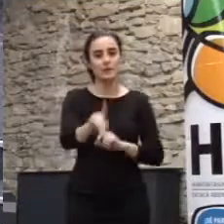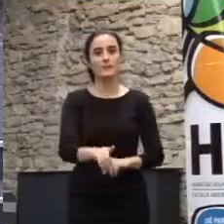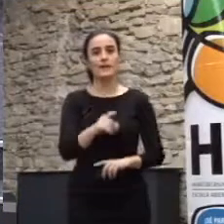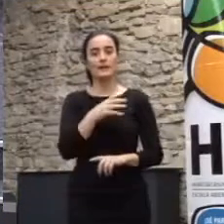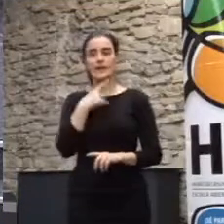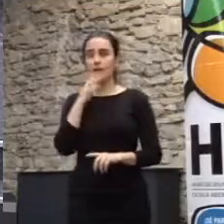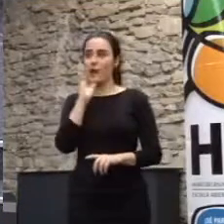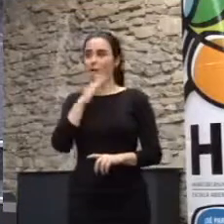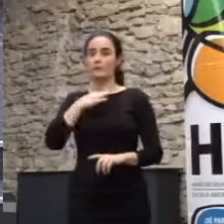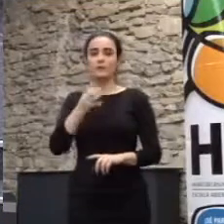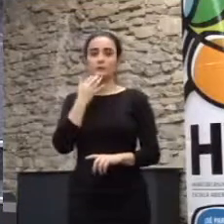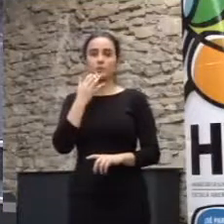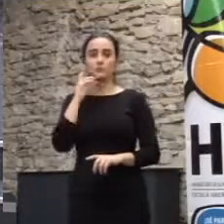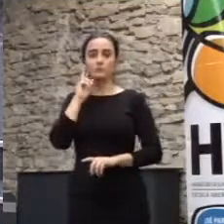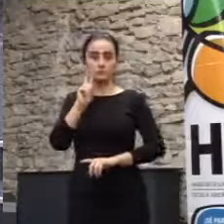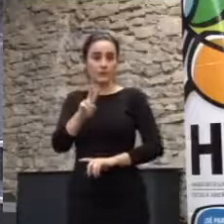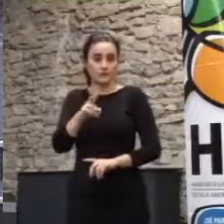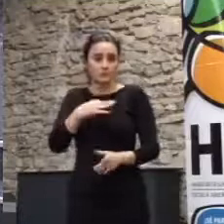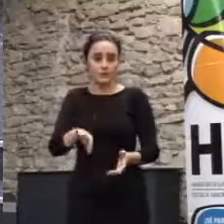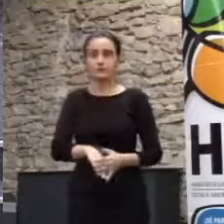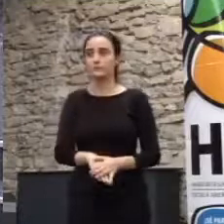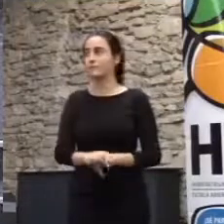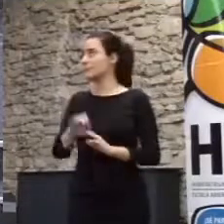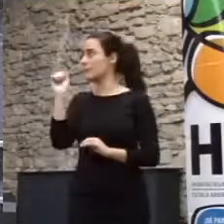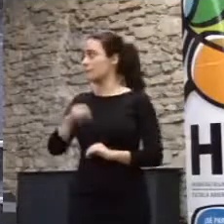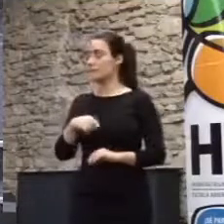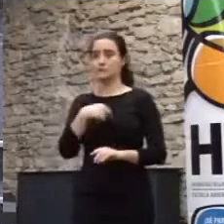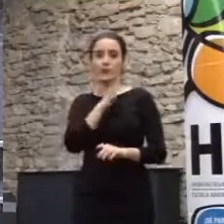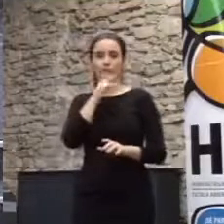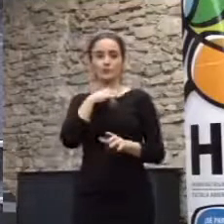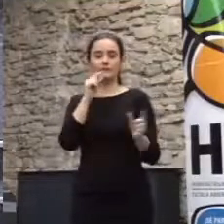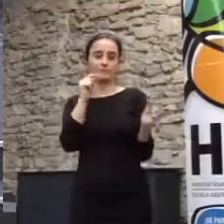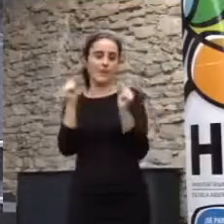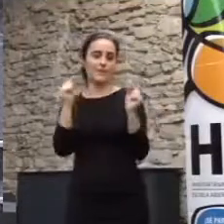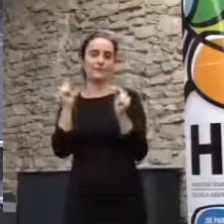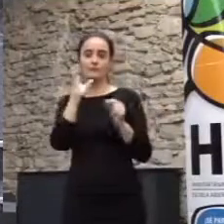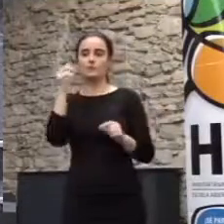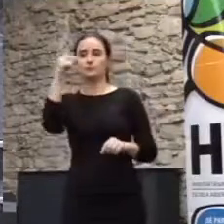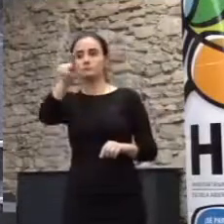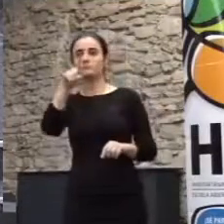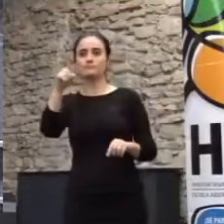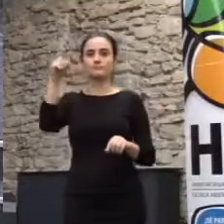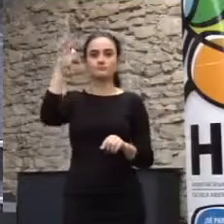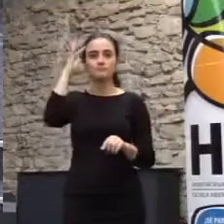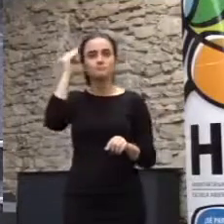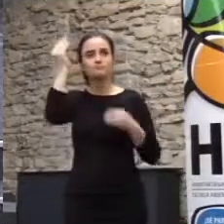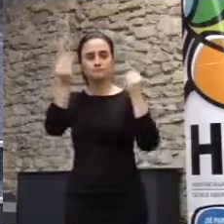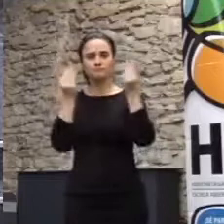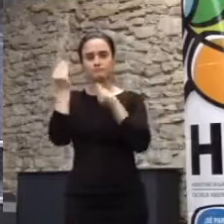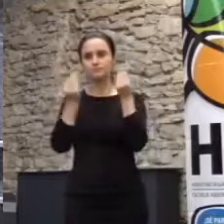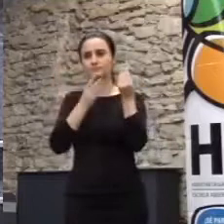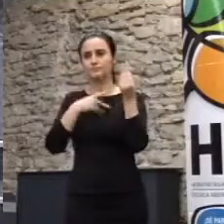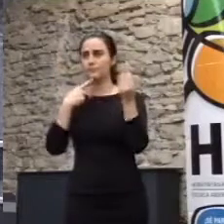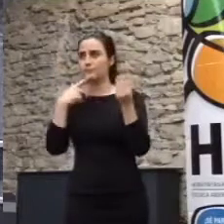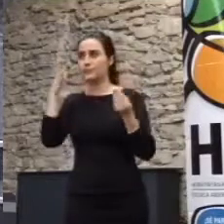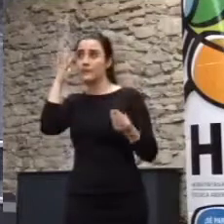acceder, se pueden ver online. Bien, bueno, pues hasta hace poco había un debate, porque claro, para que se hagan idea o os hagáis idea, no es lo mismo hacer